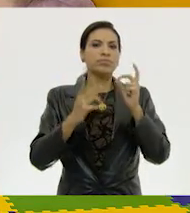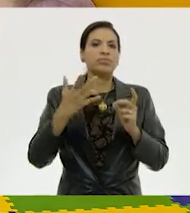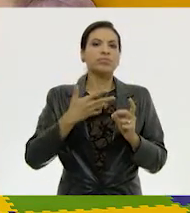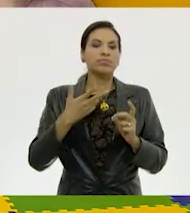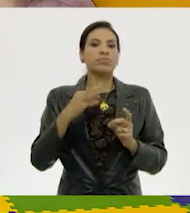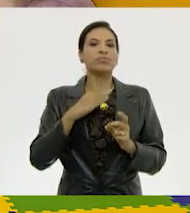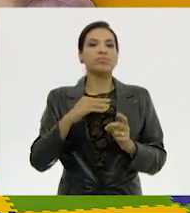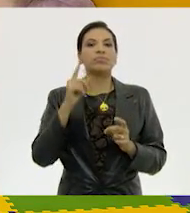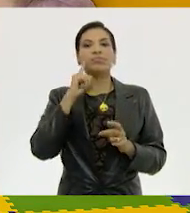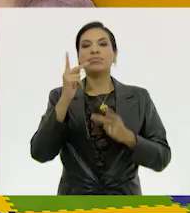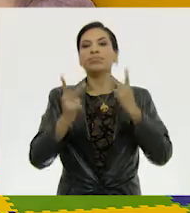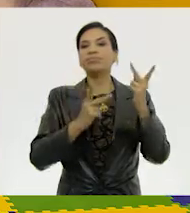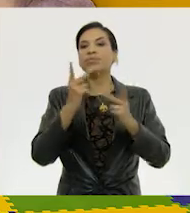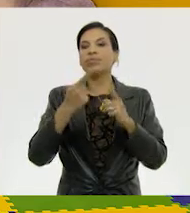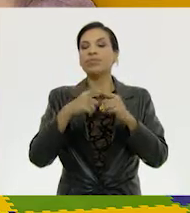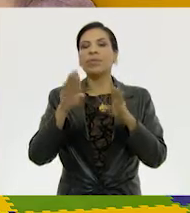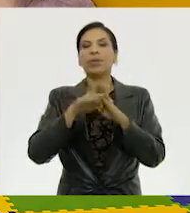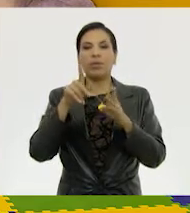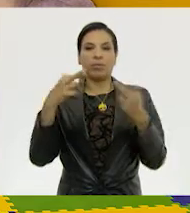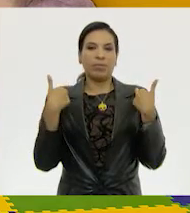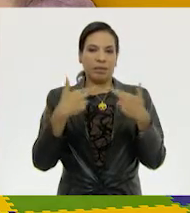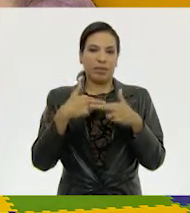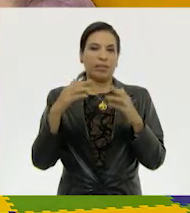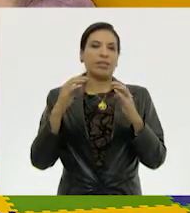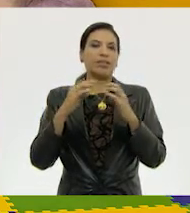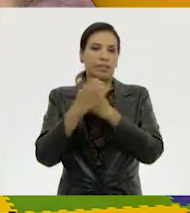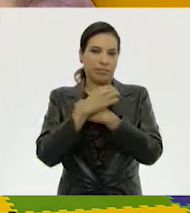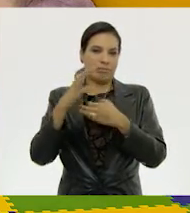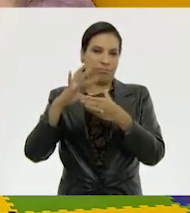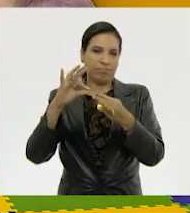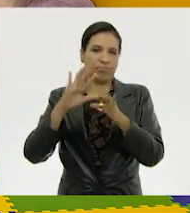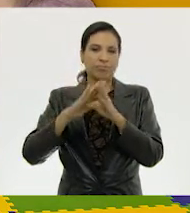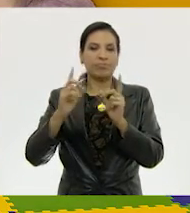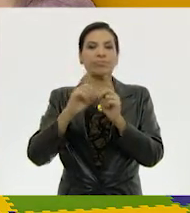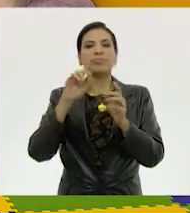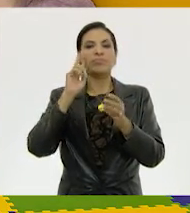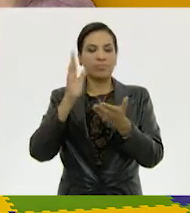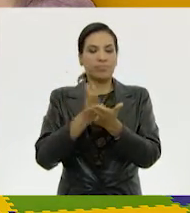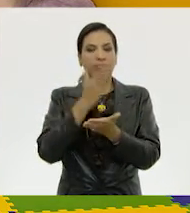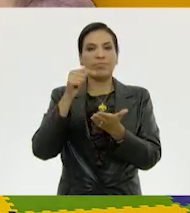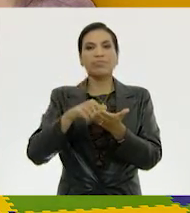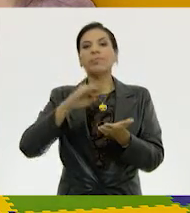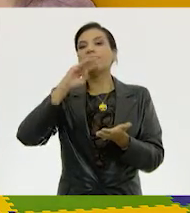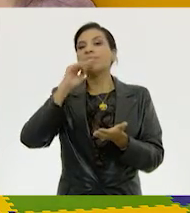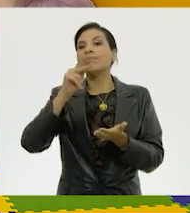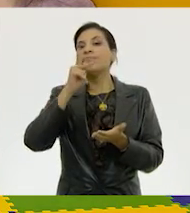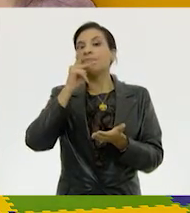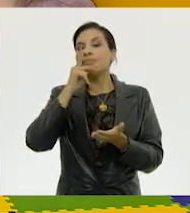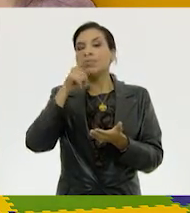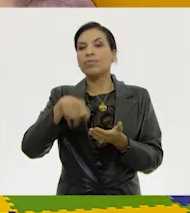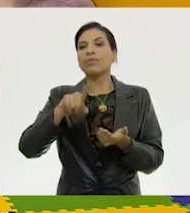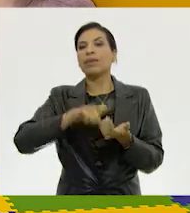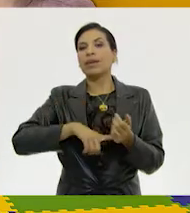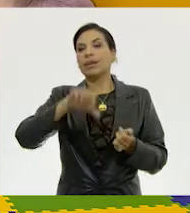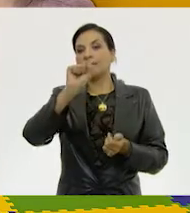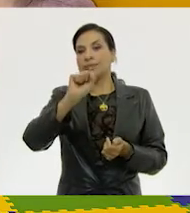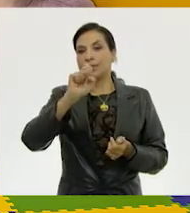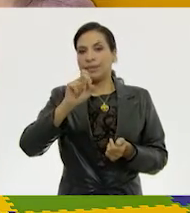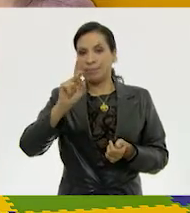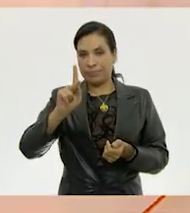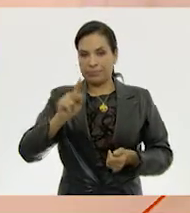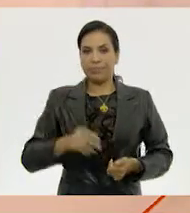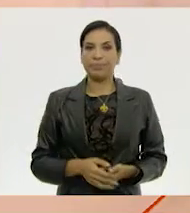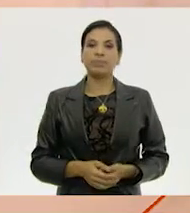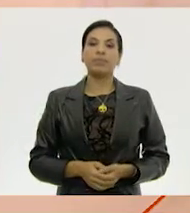tengan, pueden consultar a su agente educativo más cercano o revisar las guías para madres y padres de la Secretaría de Educación